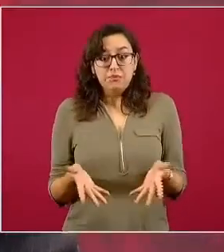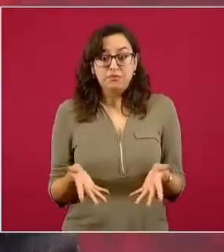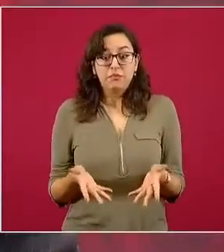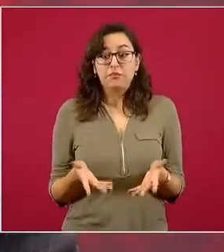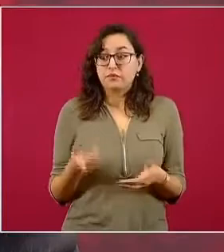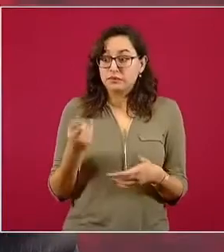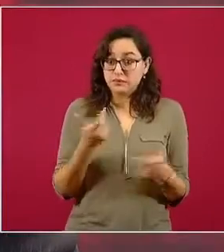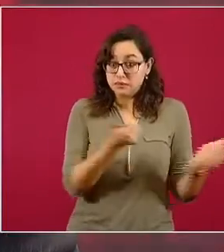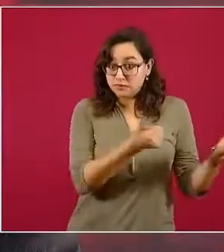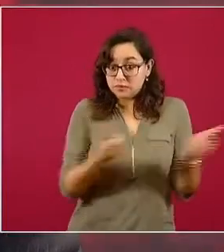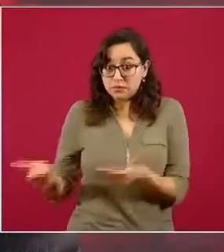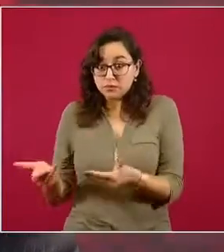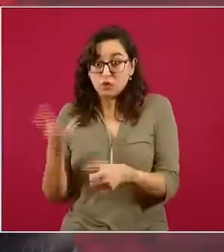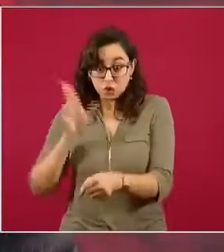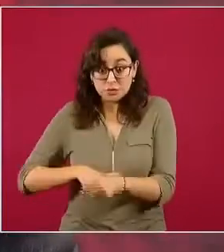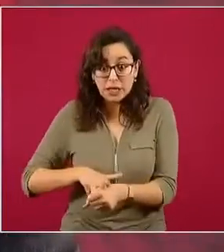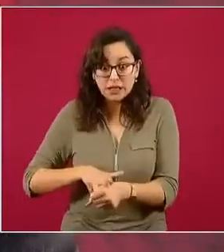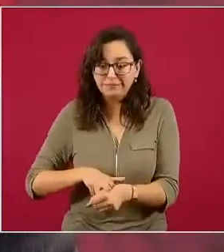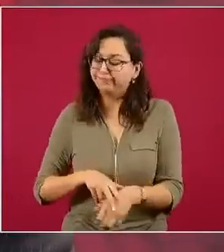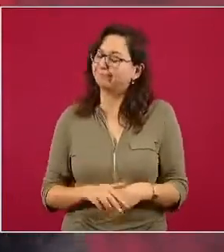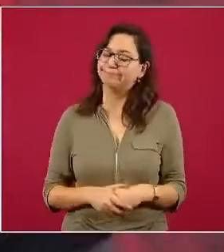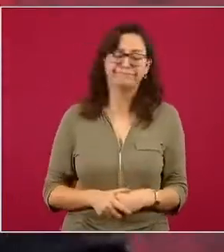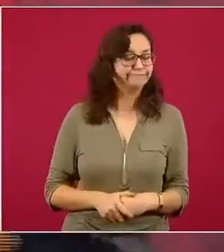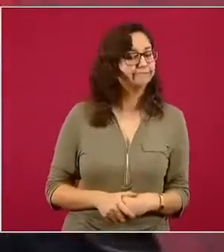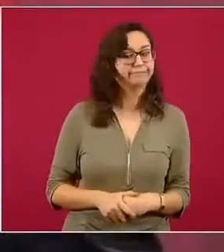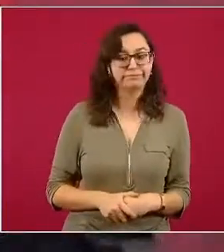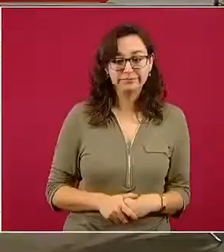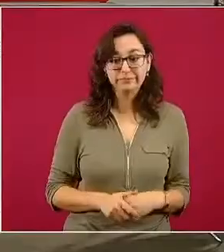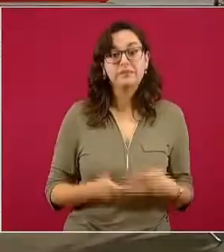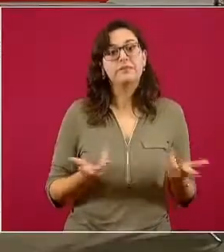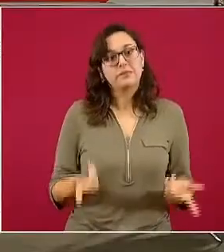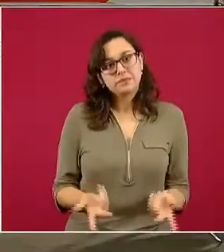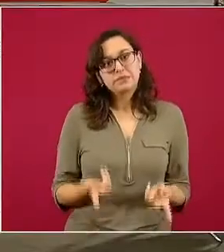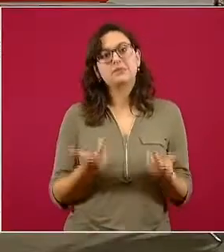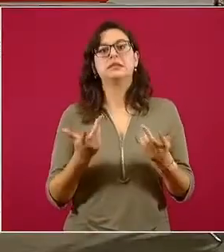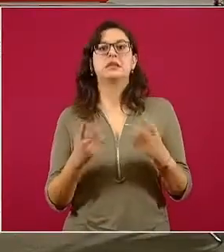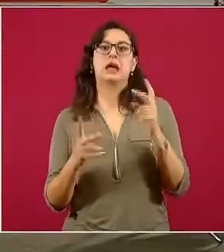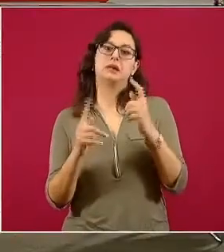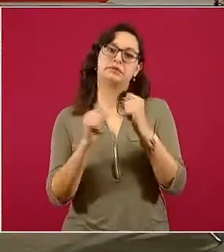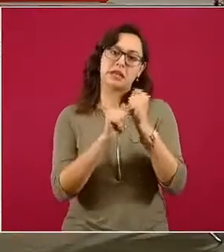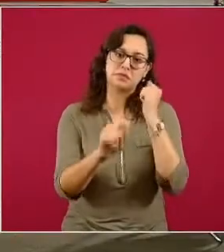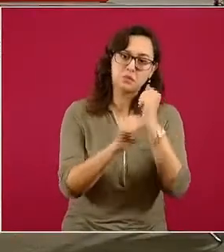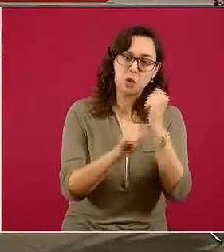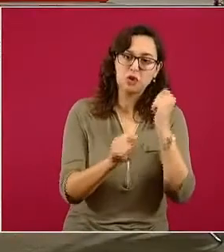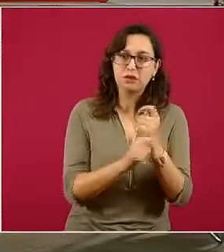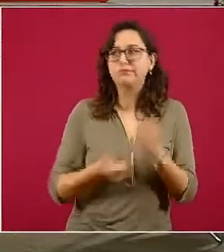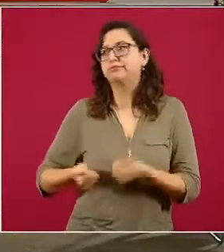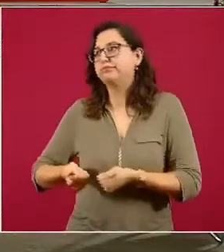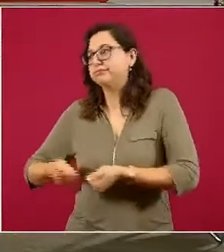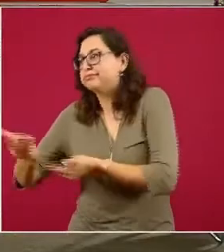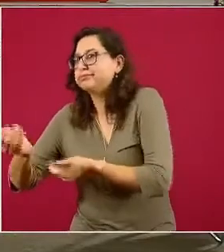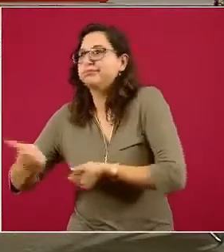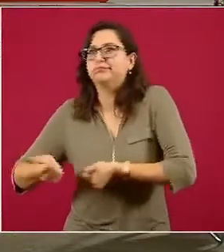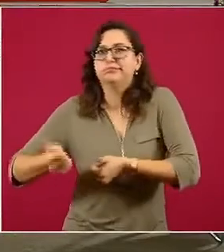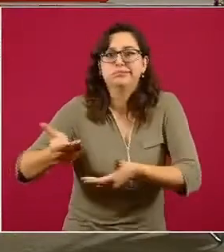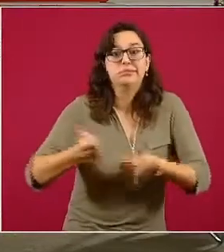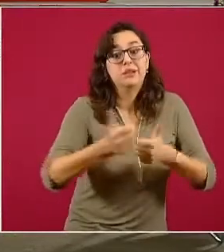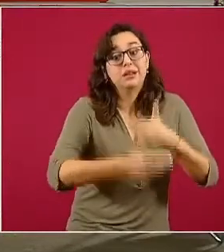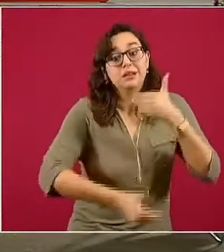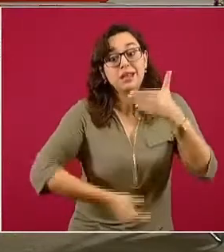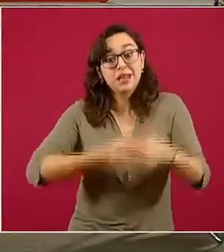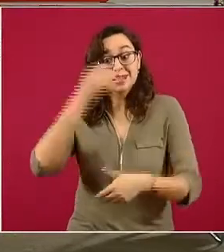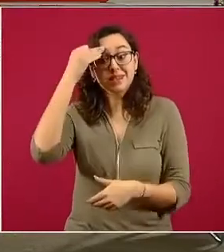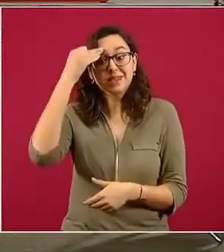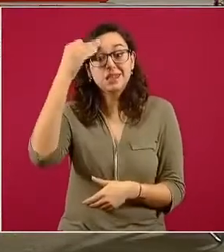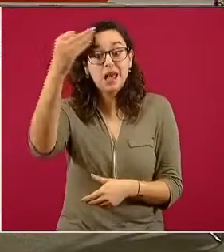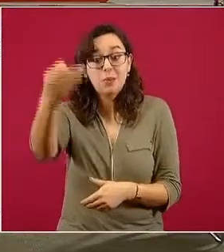las clínicas? No, tiene que transportarse a las clínicas, etcétera, etcétera, etcétera. Entonces, ¿por qué no